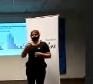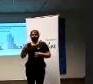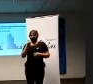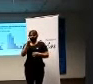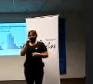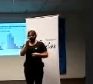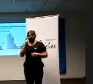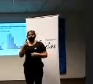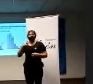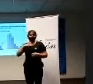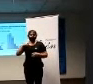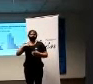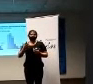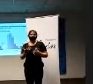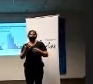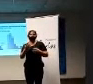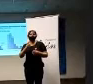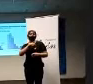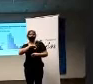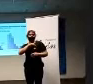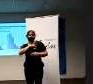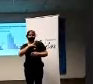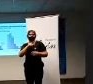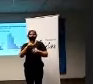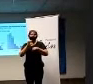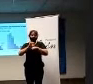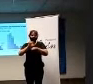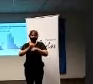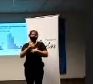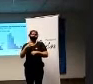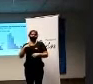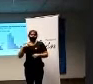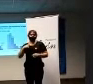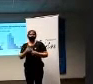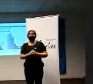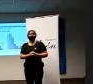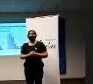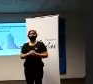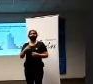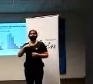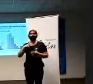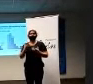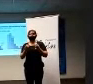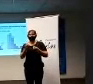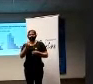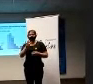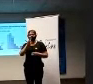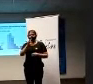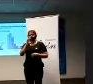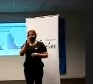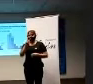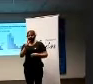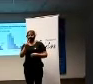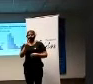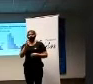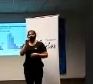en comparación del caso anterior que estábamos viendo, un 82% en lo que es la parte de la